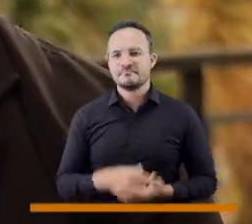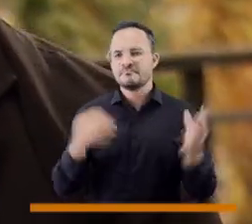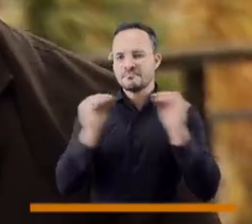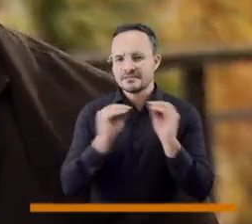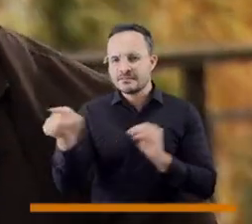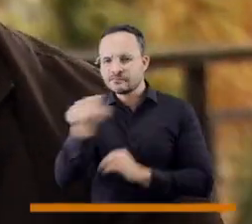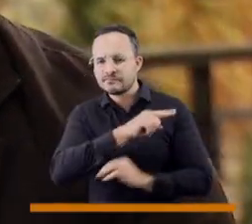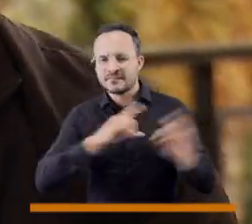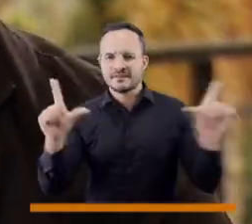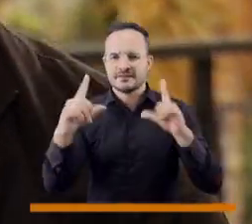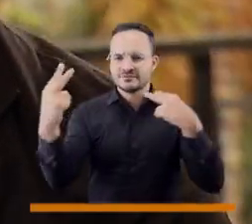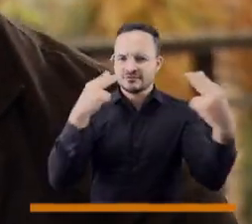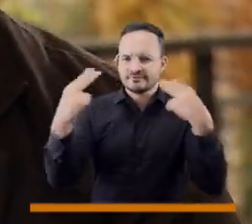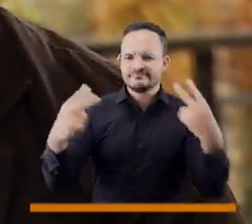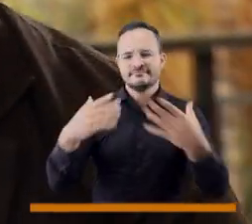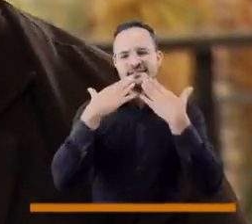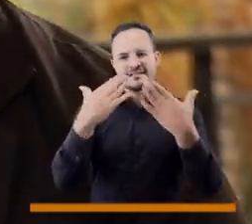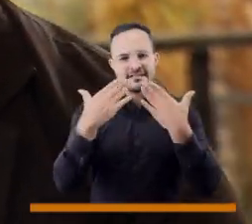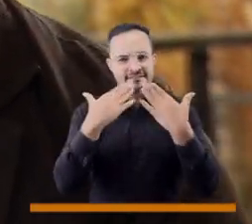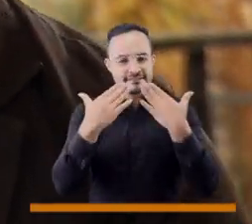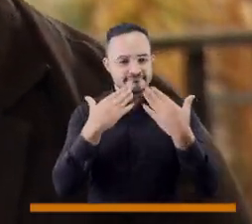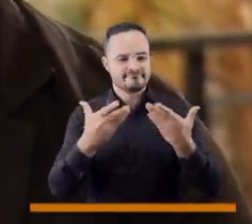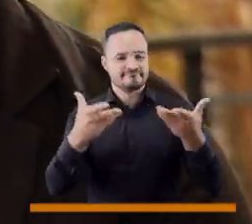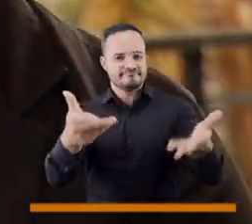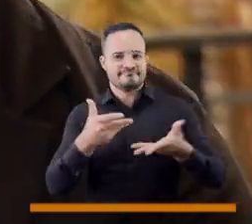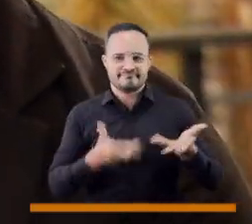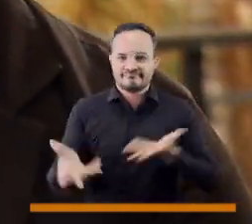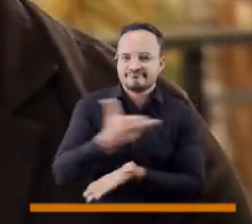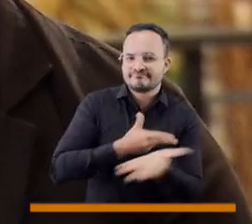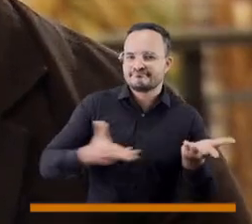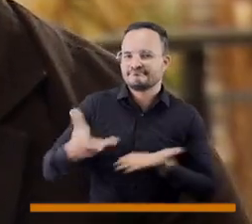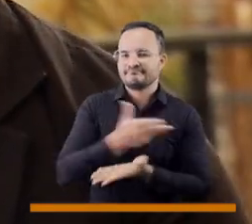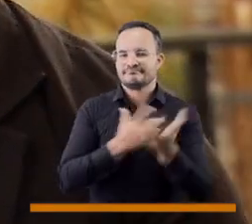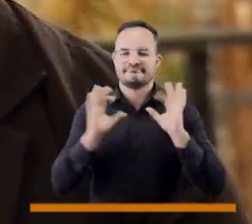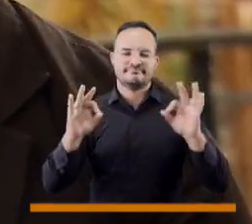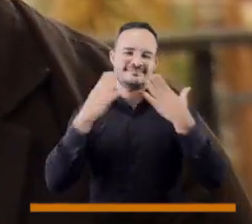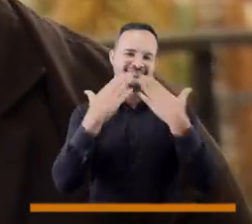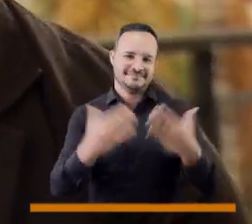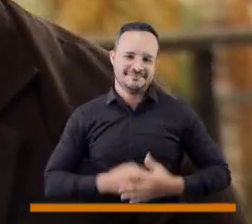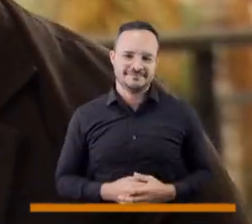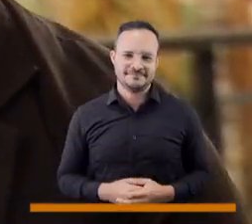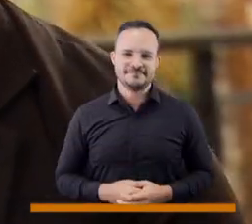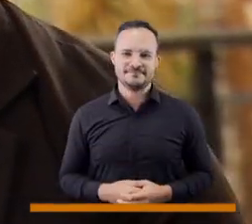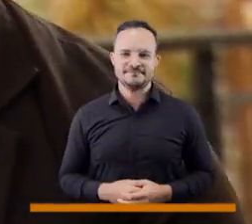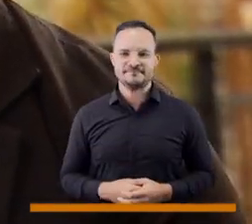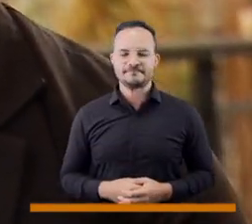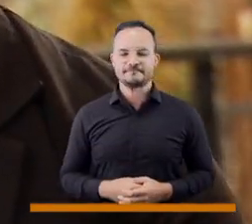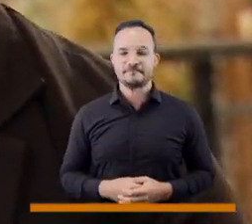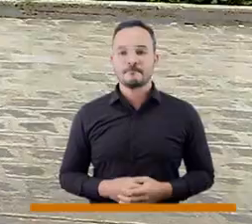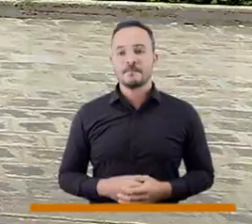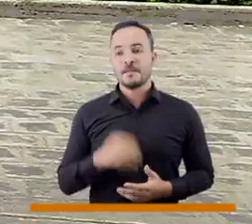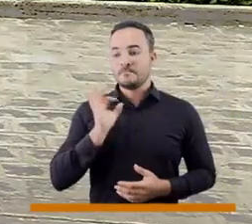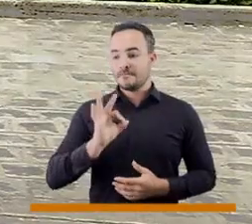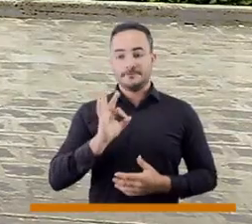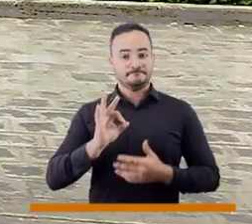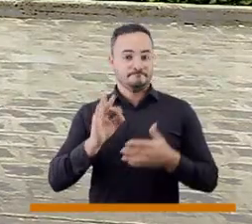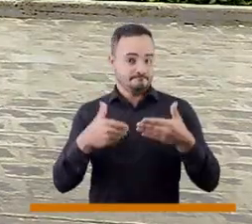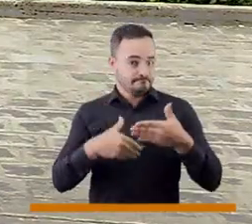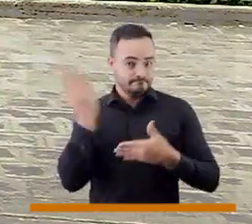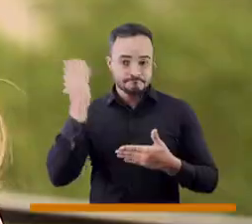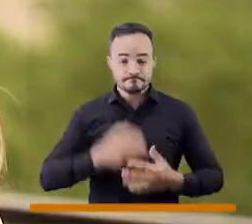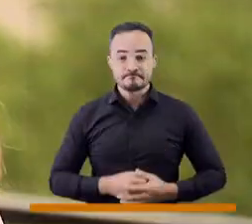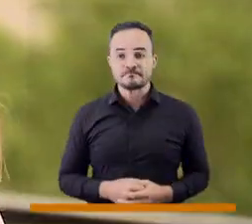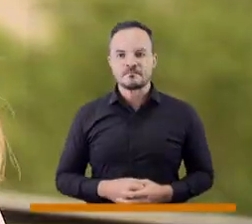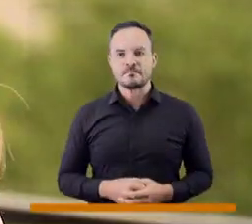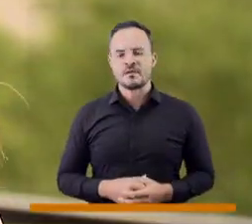concejal, muchas gracias, y a los televidentes también muchas gracias por este espacio que nos permiten tener. Bueno, pues entremos